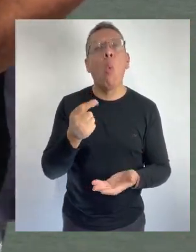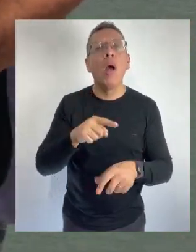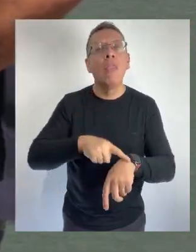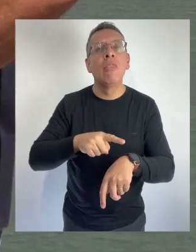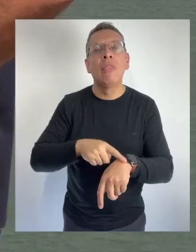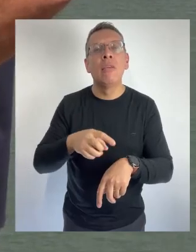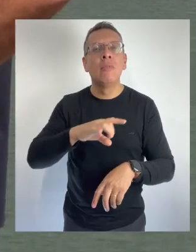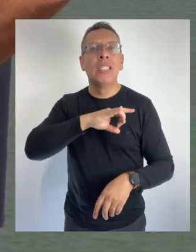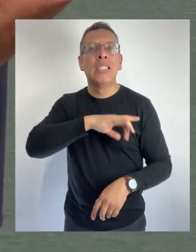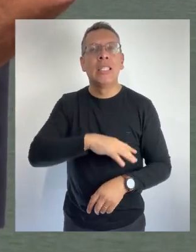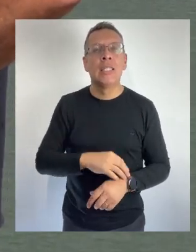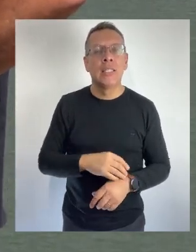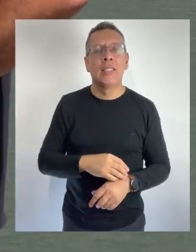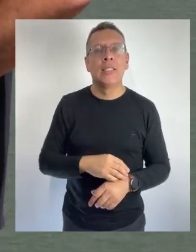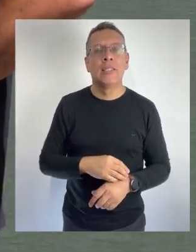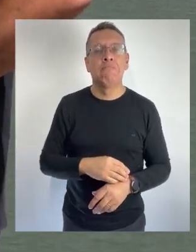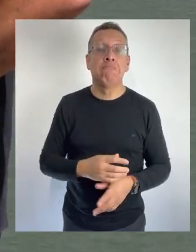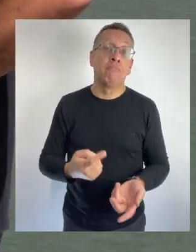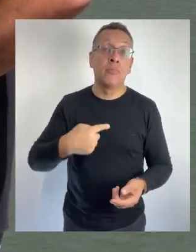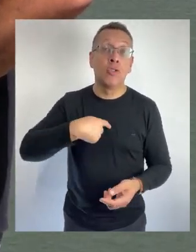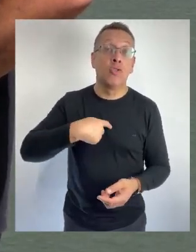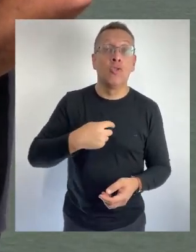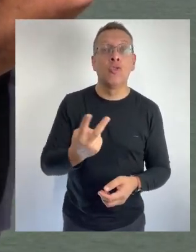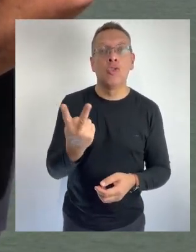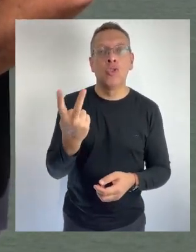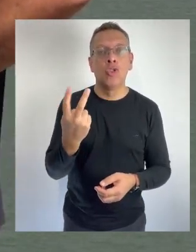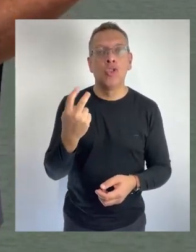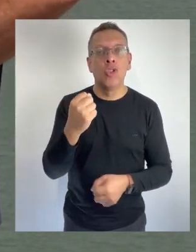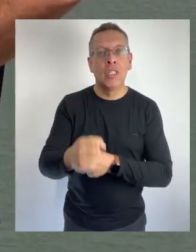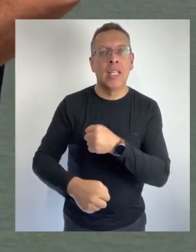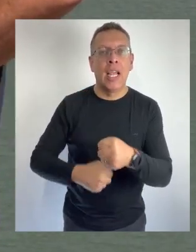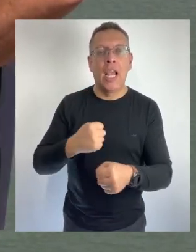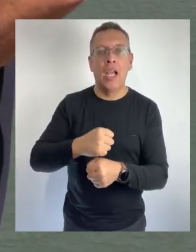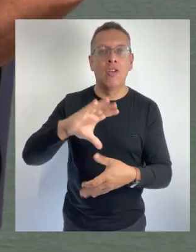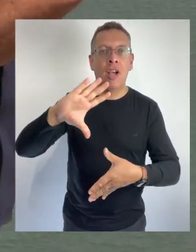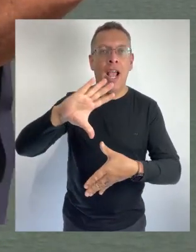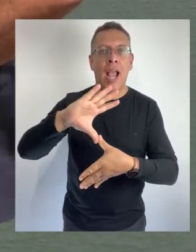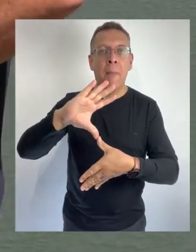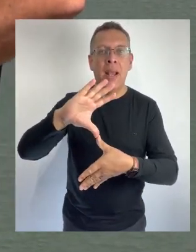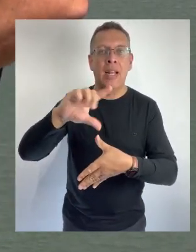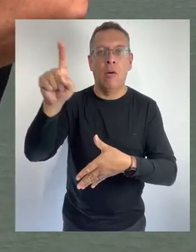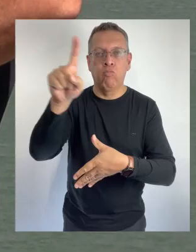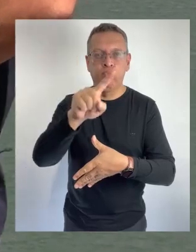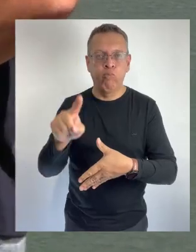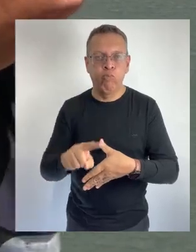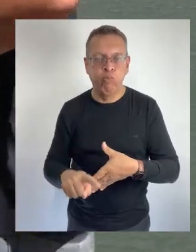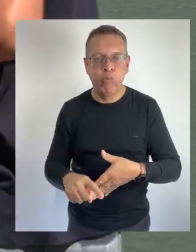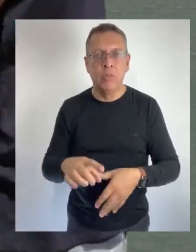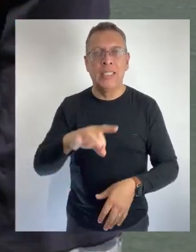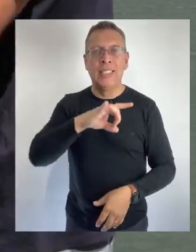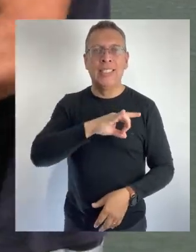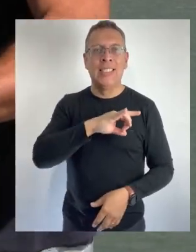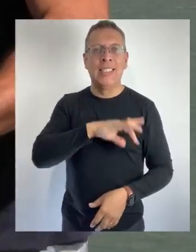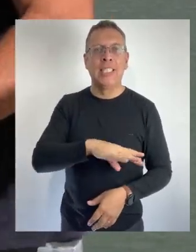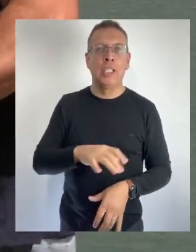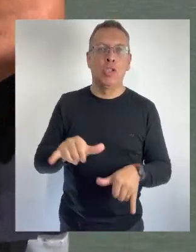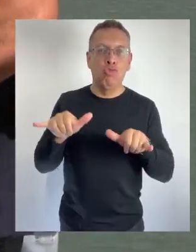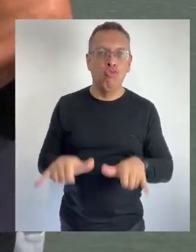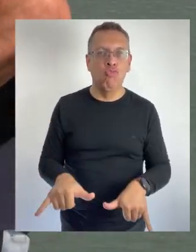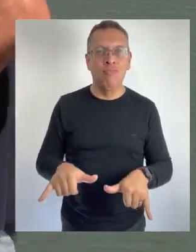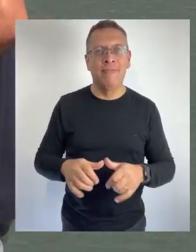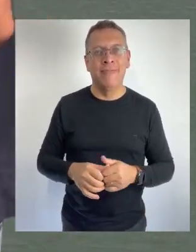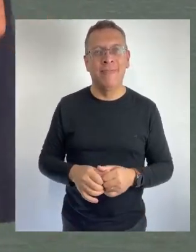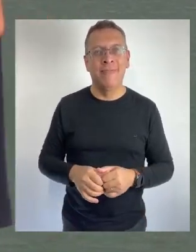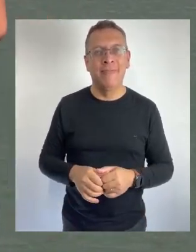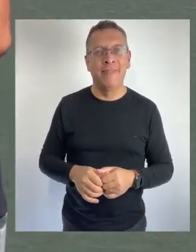hay unos 12 años, ¿ya? Recorriendo la América del Sur, ¿ya? Y me establezo en Chile. En Chile. No me digas nada, te